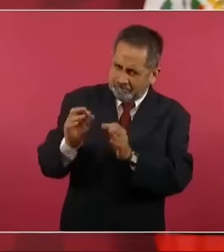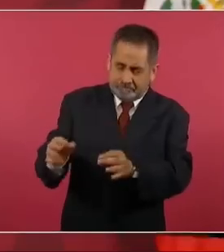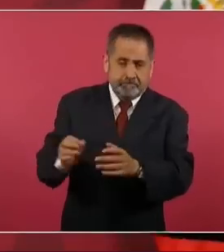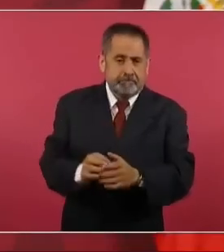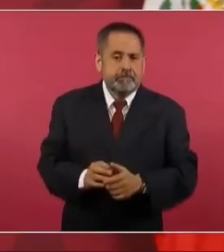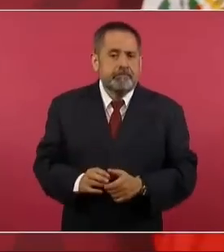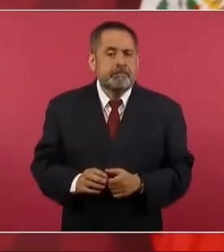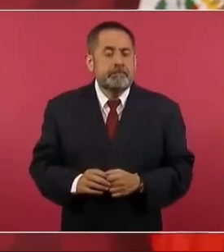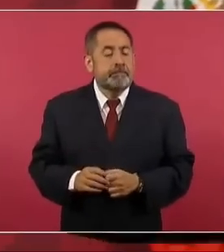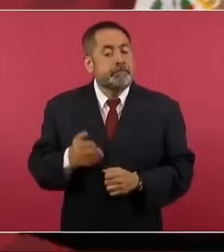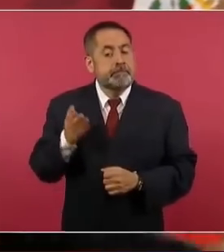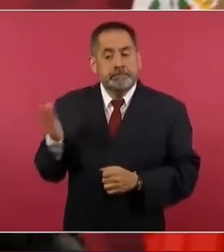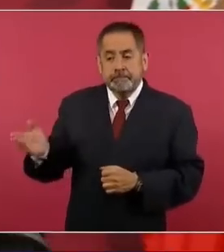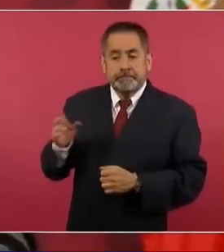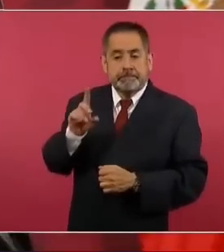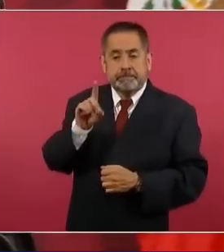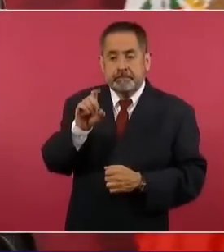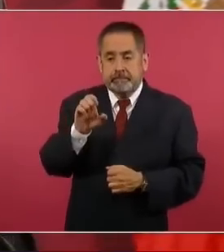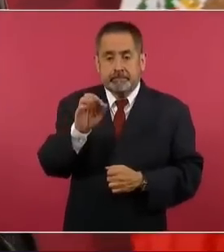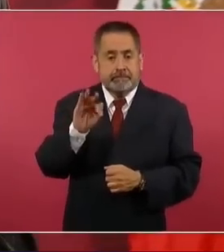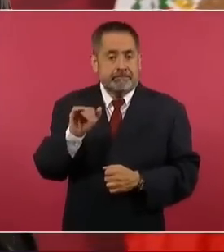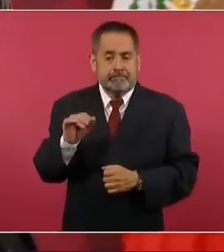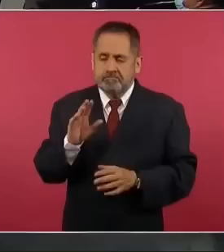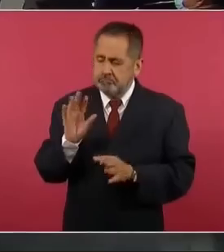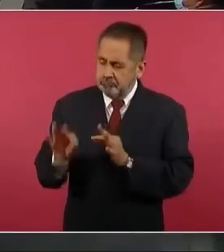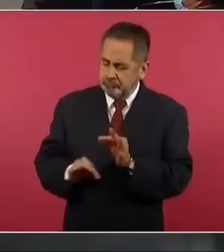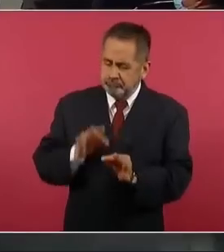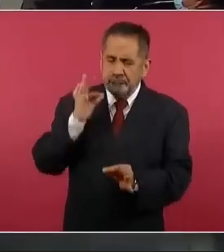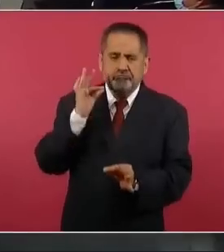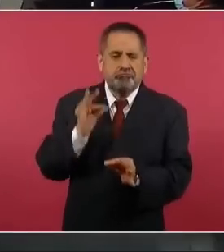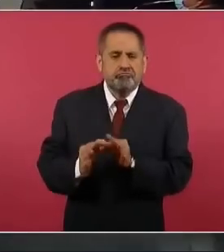Entonces, la maestra cumplió con todo esto.